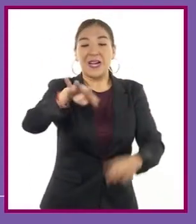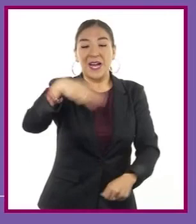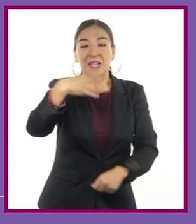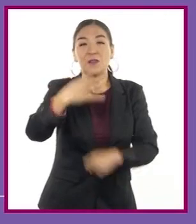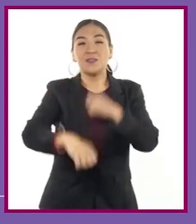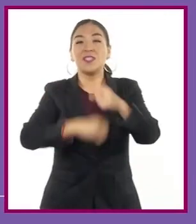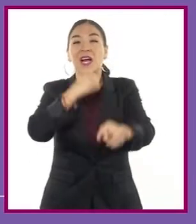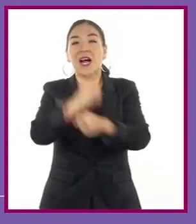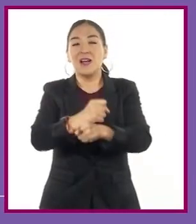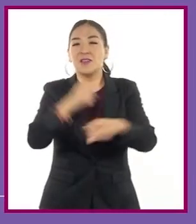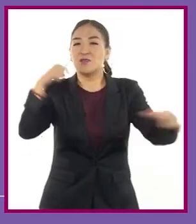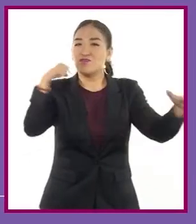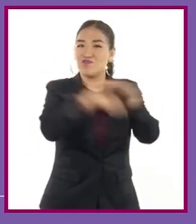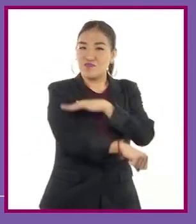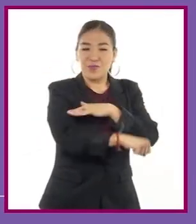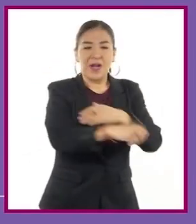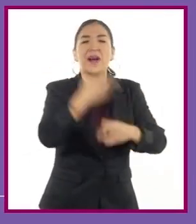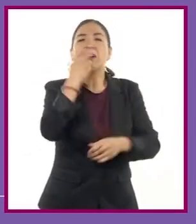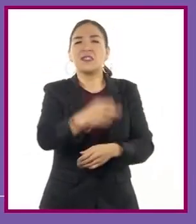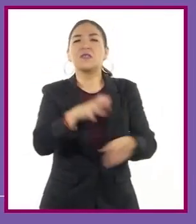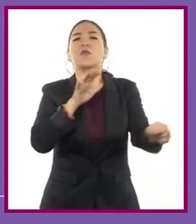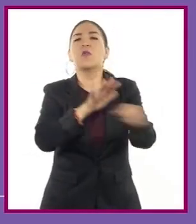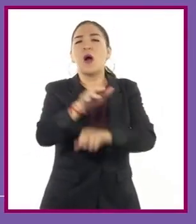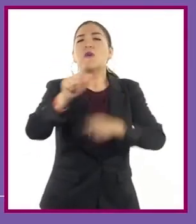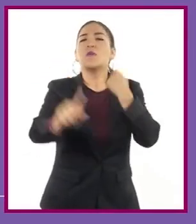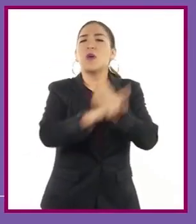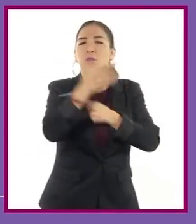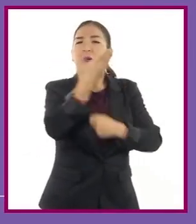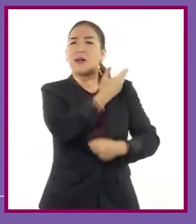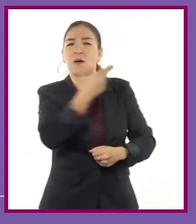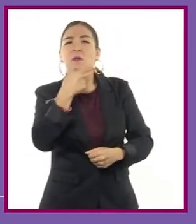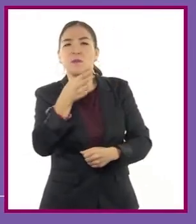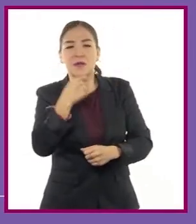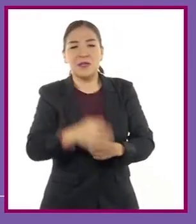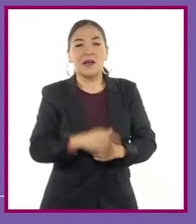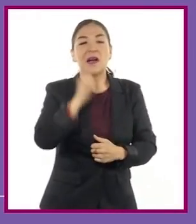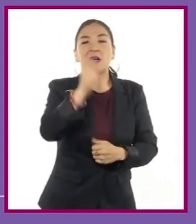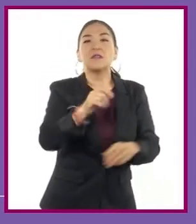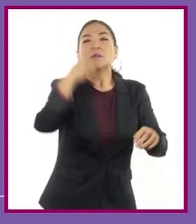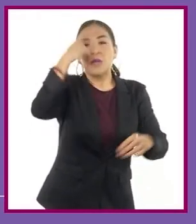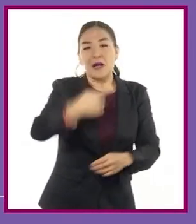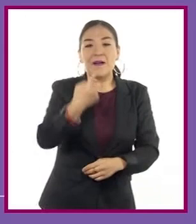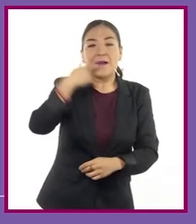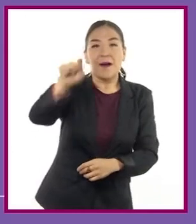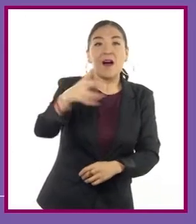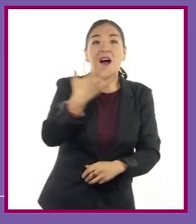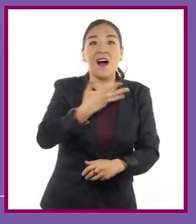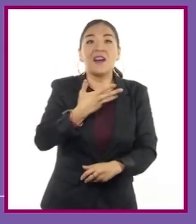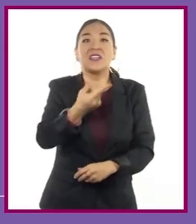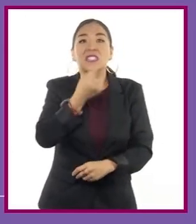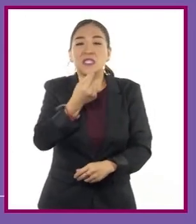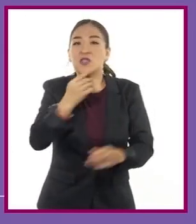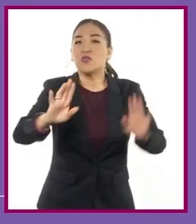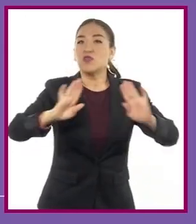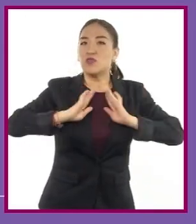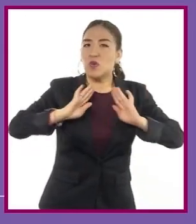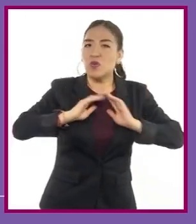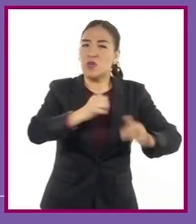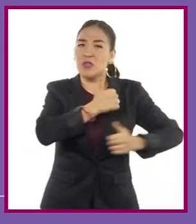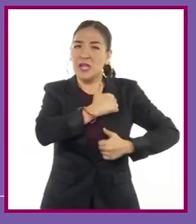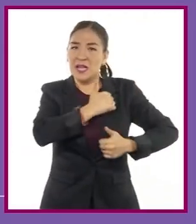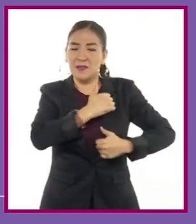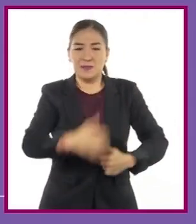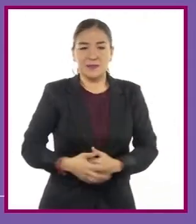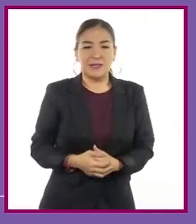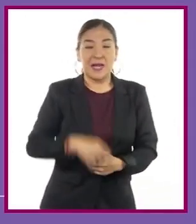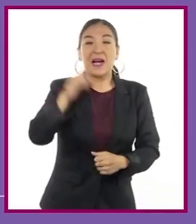años de prisión. La principal aportación de este caso fue alertar sobre la existencia de niños soldado. En el